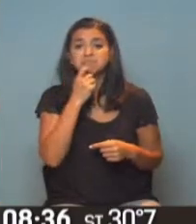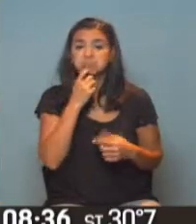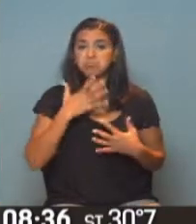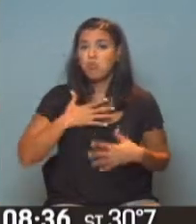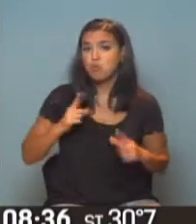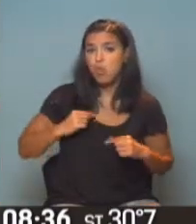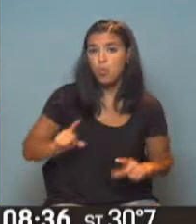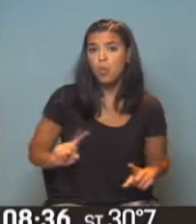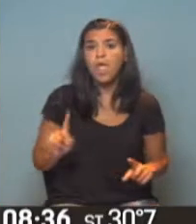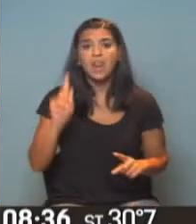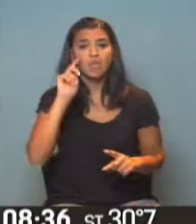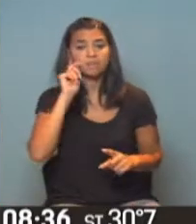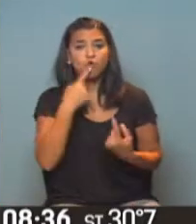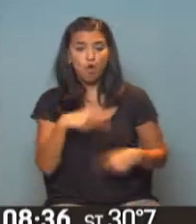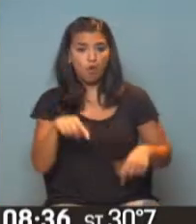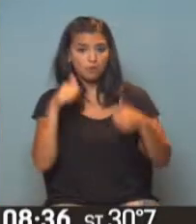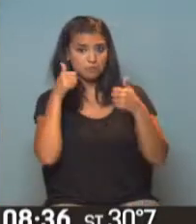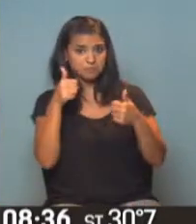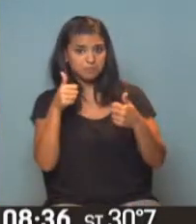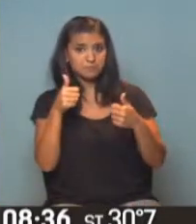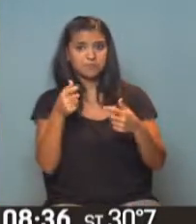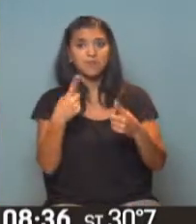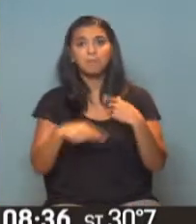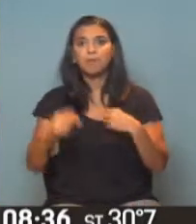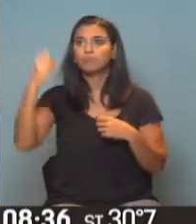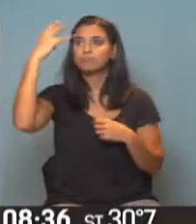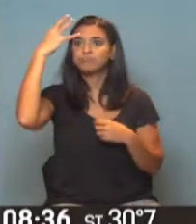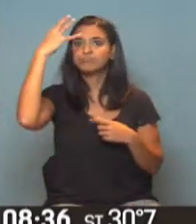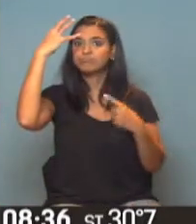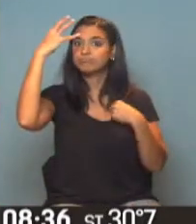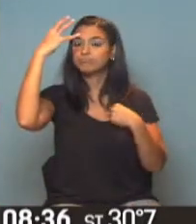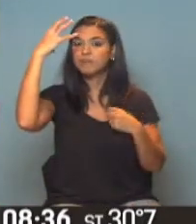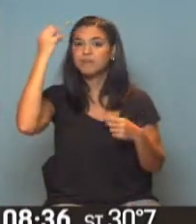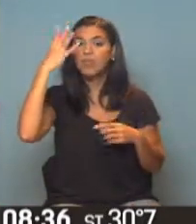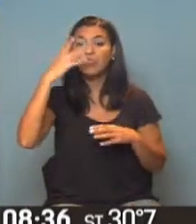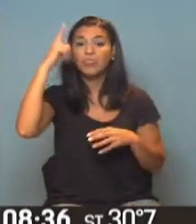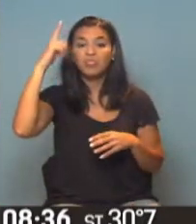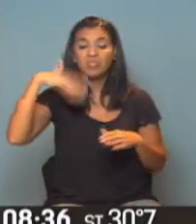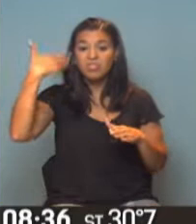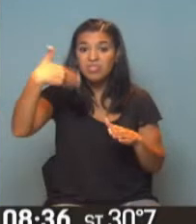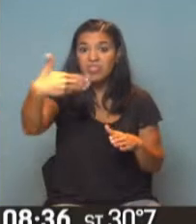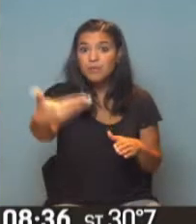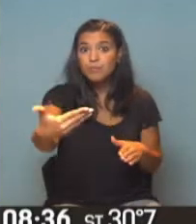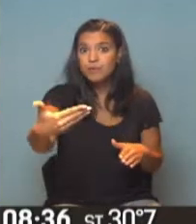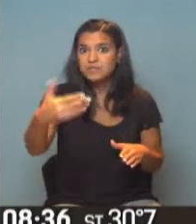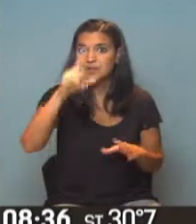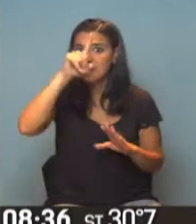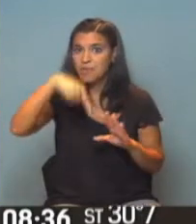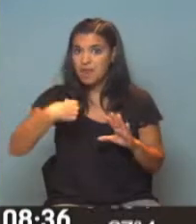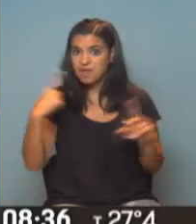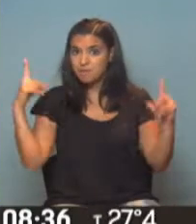aún tomando lindo color la factura de esa exposición puede venir décadas después y entonces a uno le cuesta